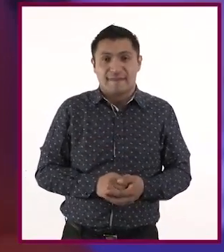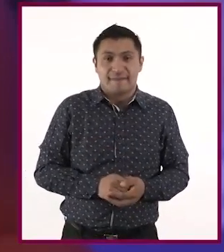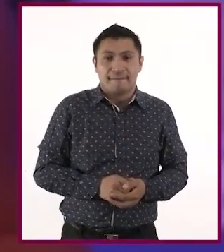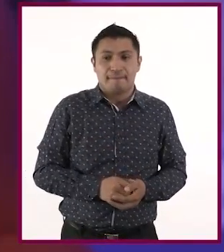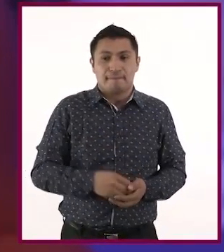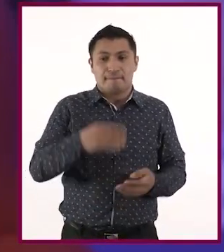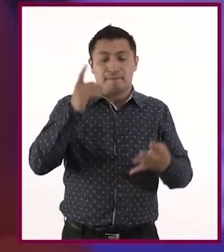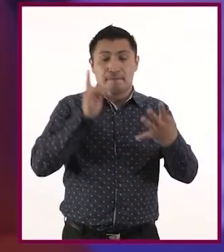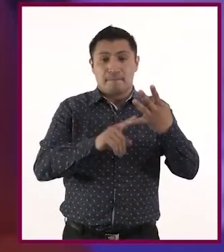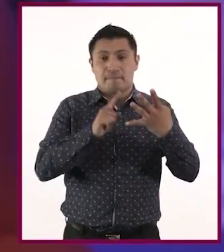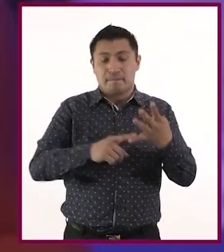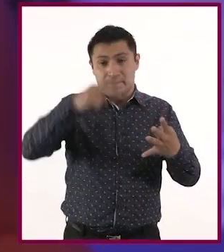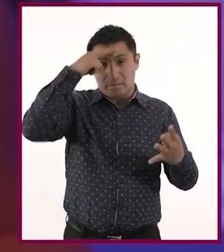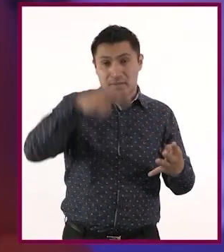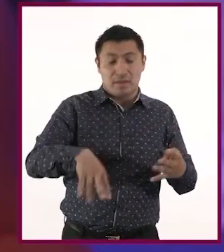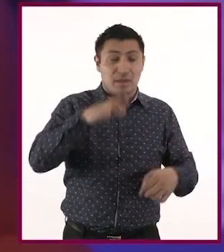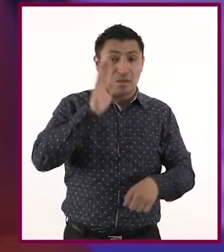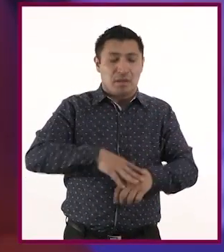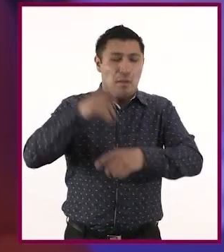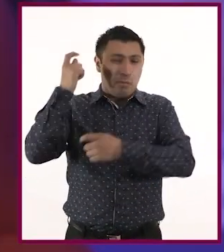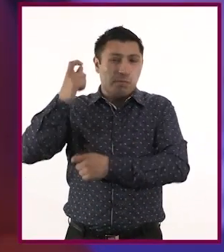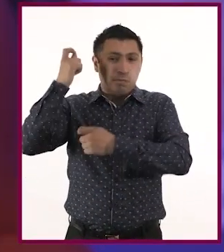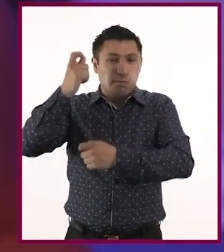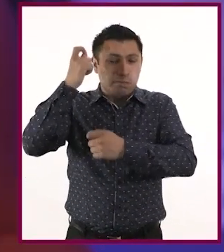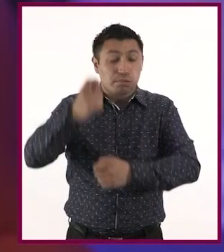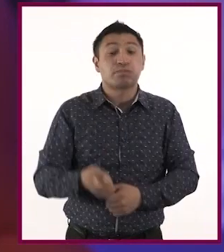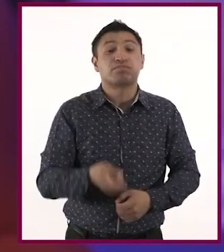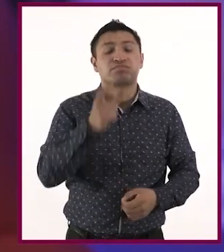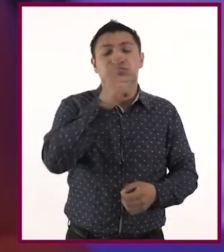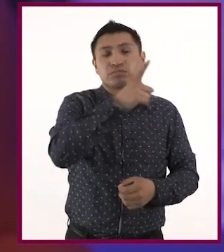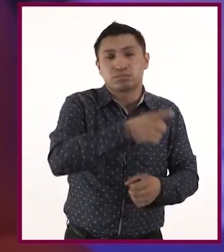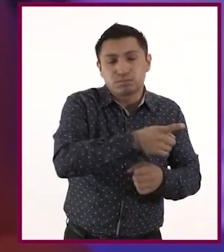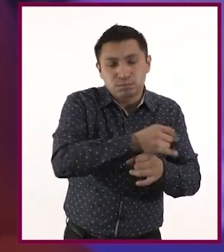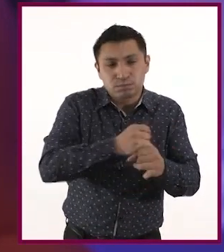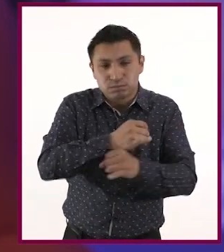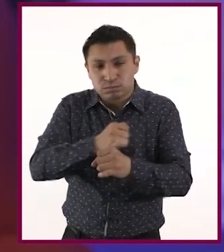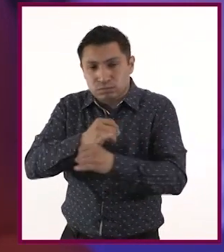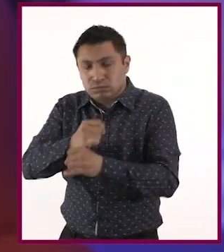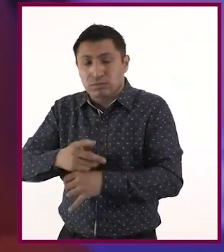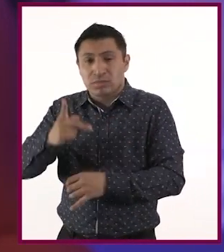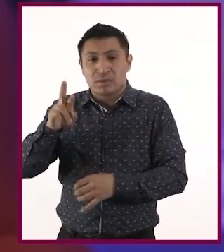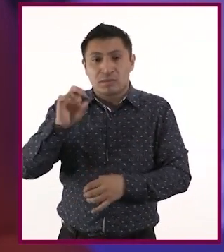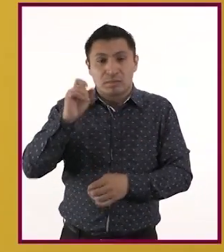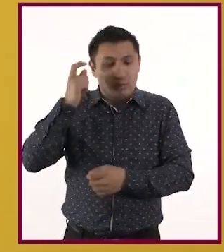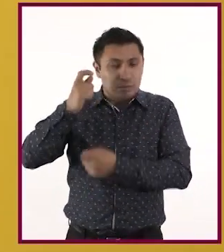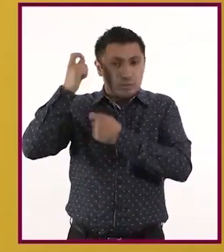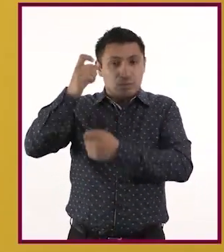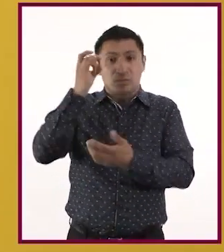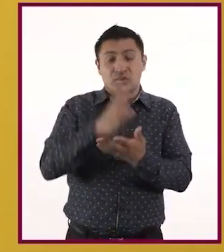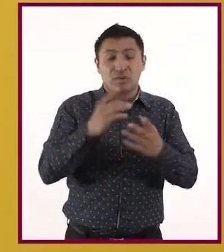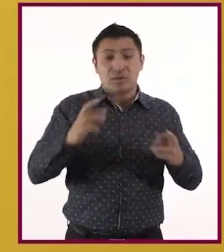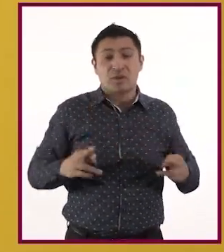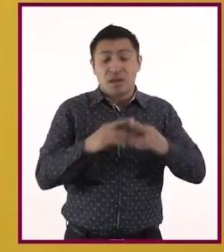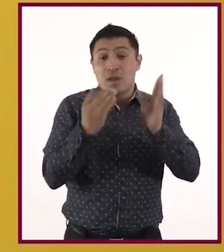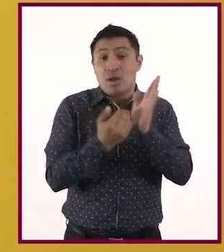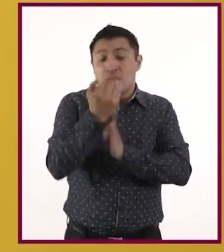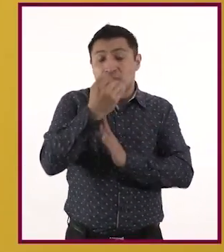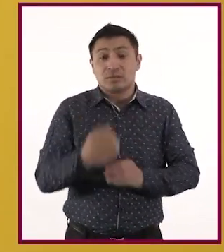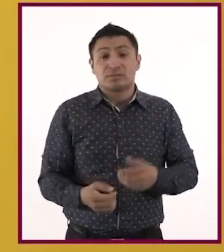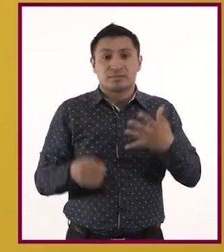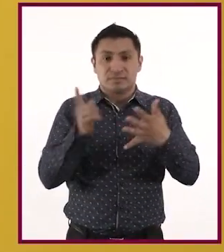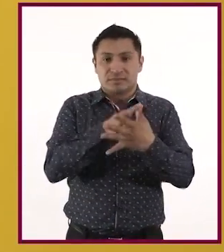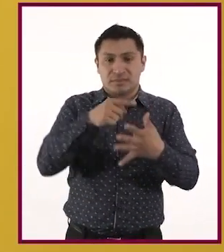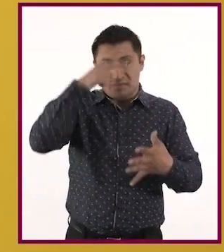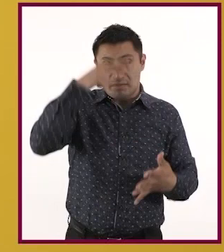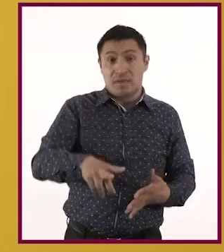día más protestantes. Los resultados del censo determinaron que el protestantismo es la única religión que está en aumento. 5. México también